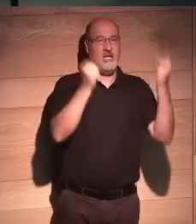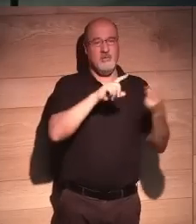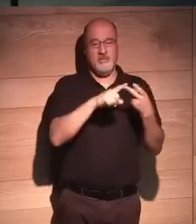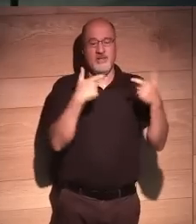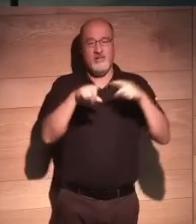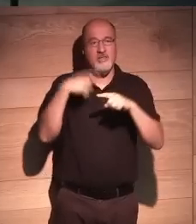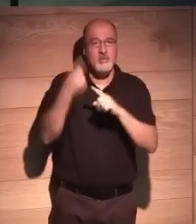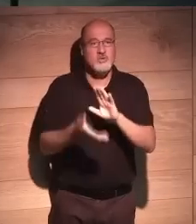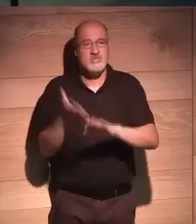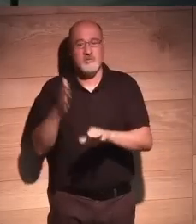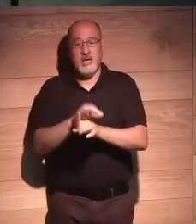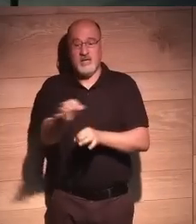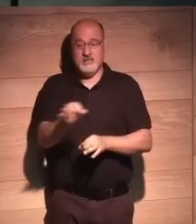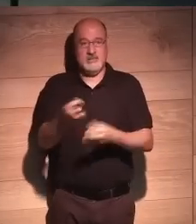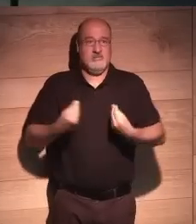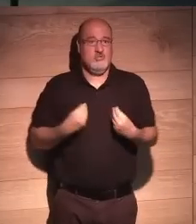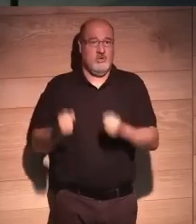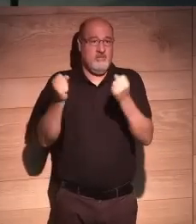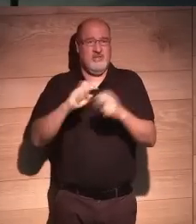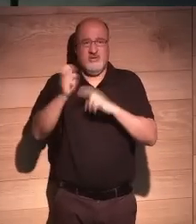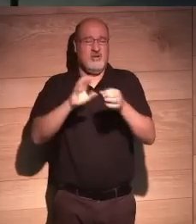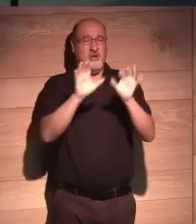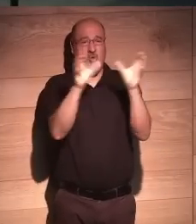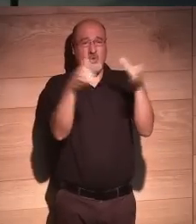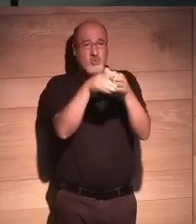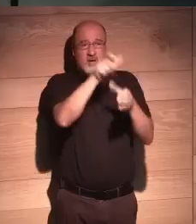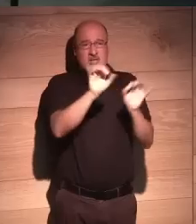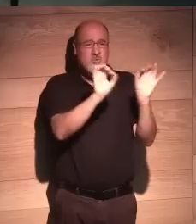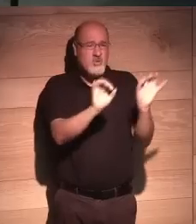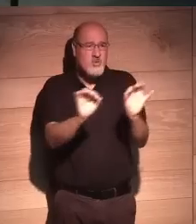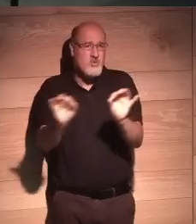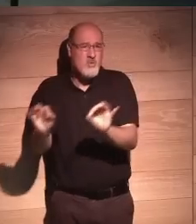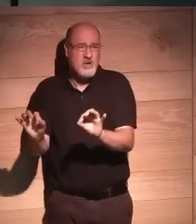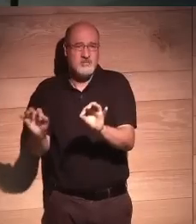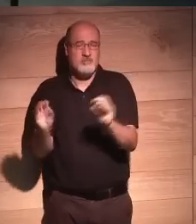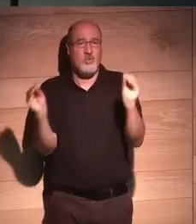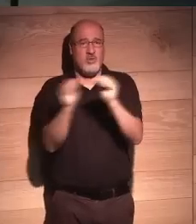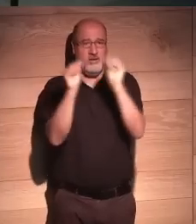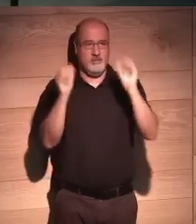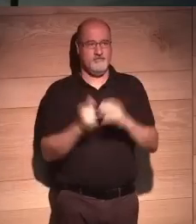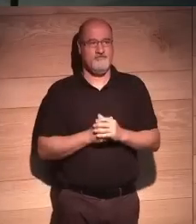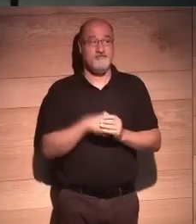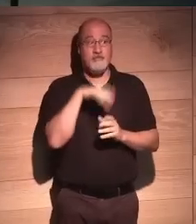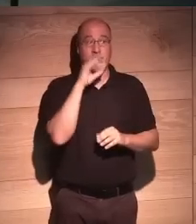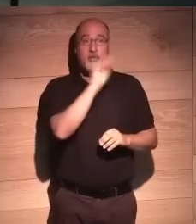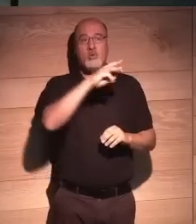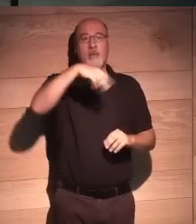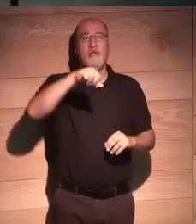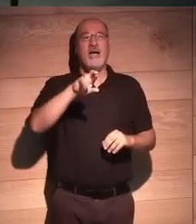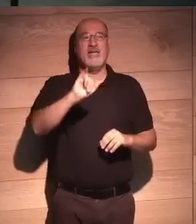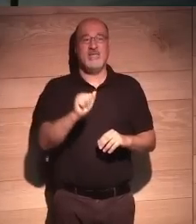son los mismos, siempre son los mismos, ¿no? Claro. María, tú estás haciendo ahora televisión. A mí me gustaría